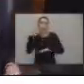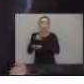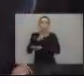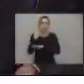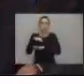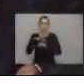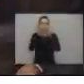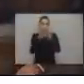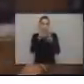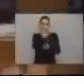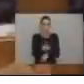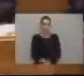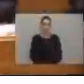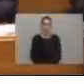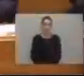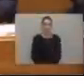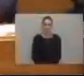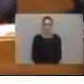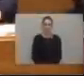Gracias.